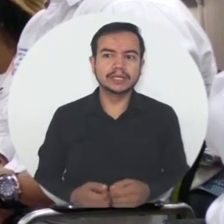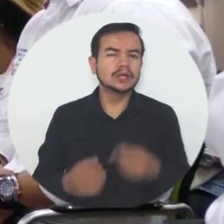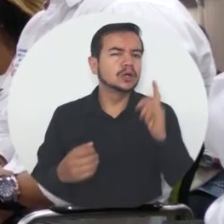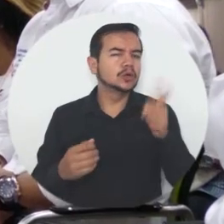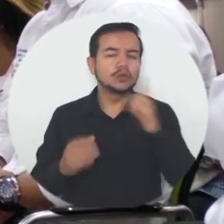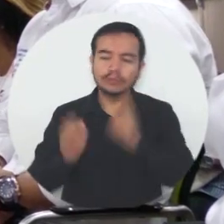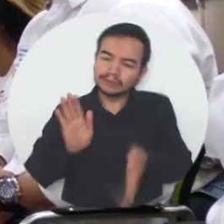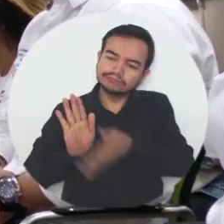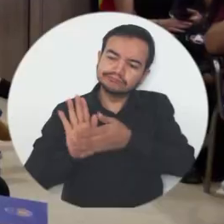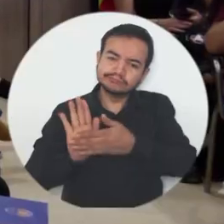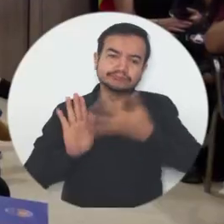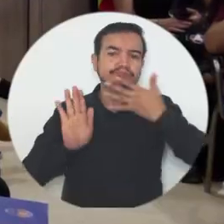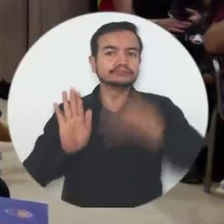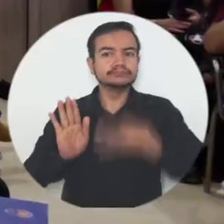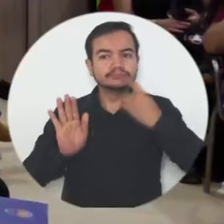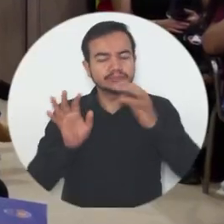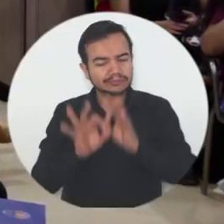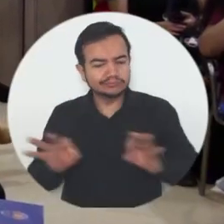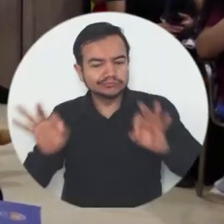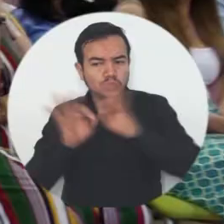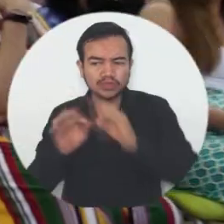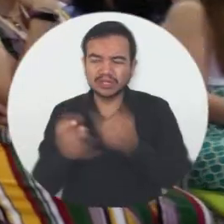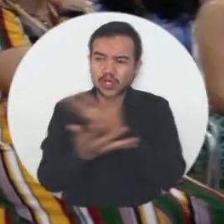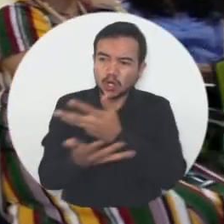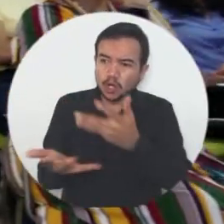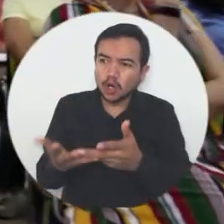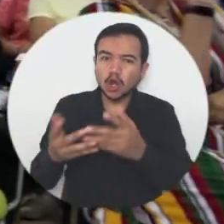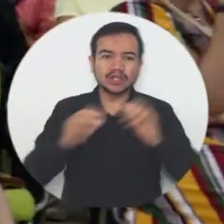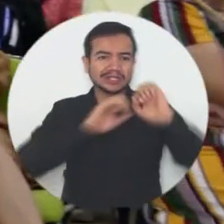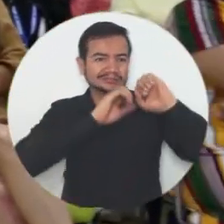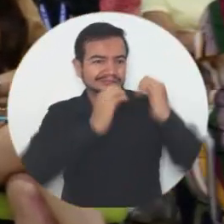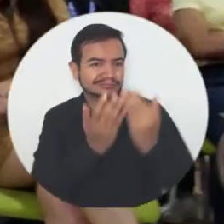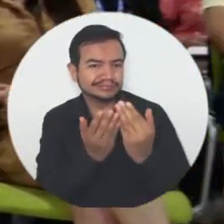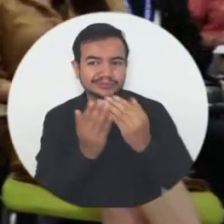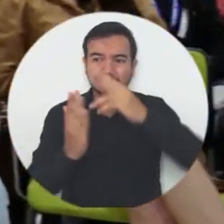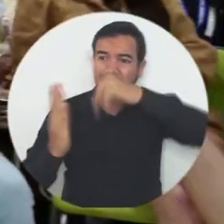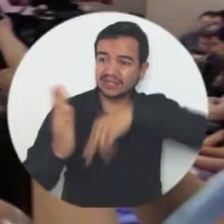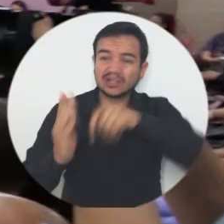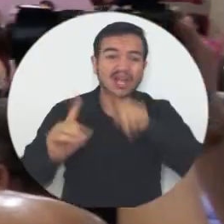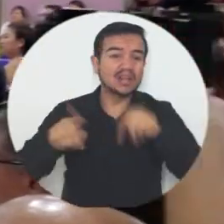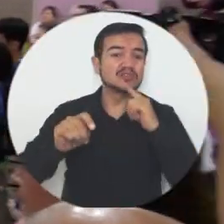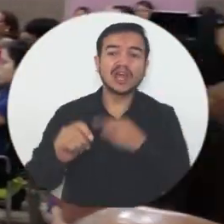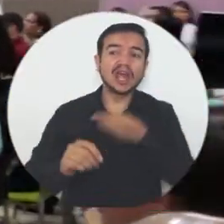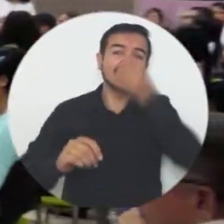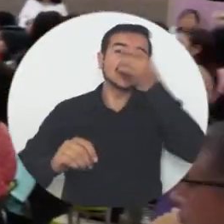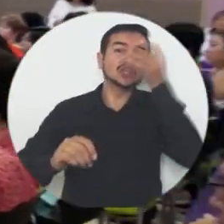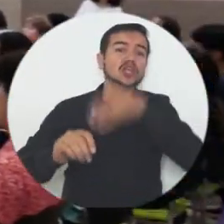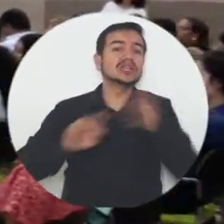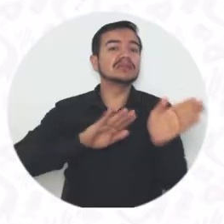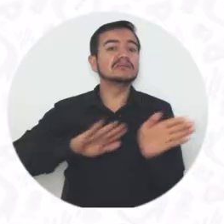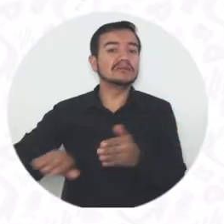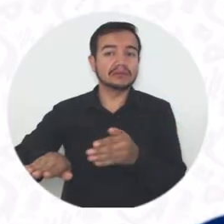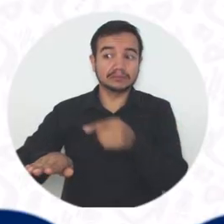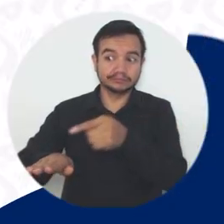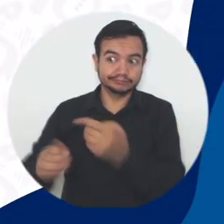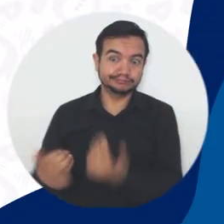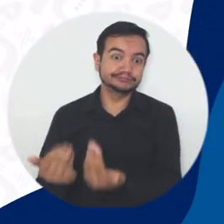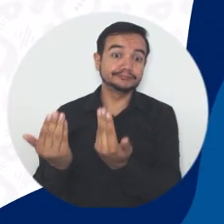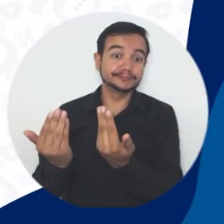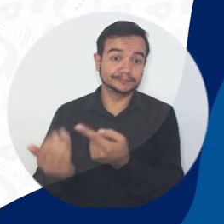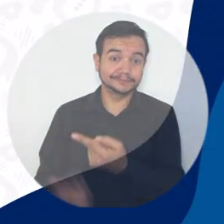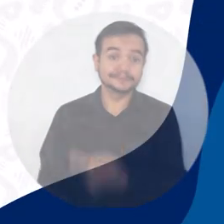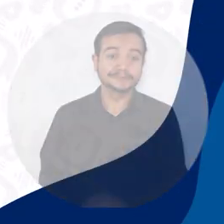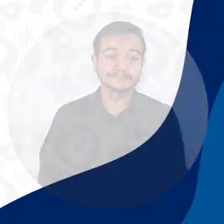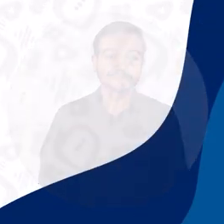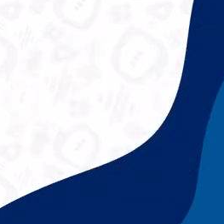en un manifiesto en defensa de los saberes humanísticos y de las actividades culturales consideradas injustamente inútiles.